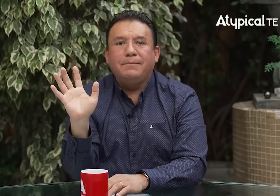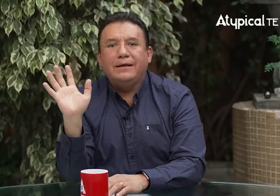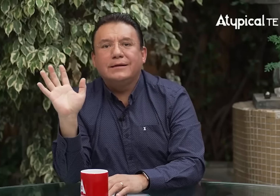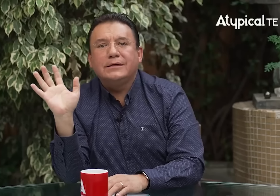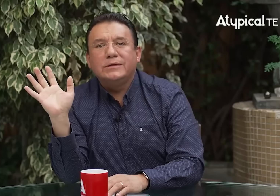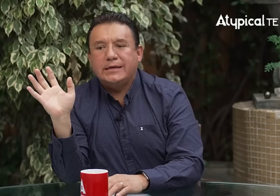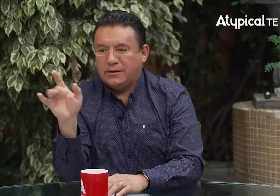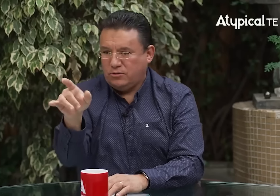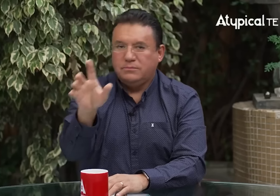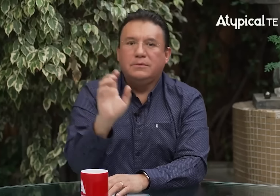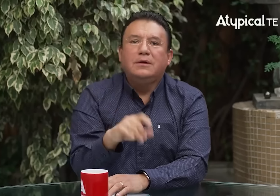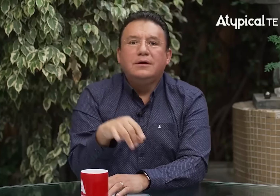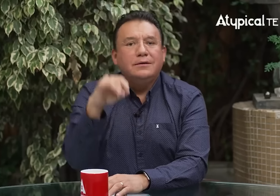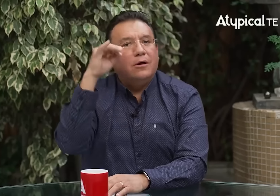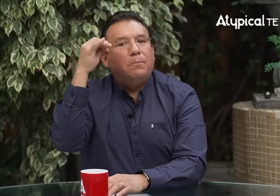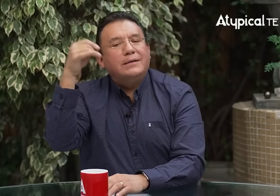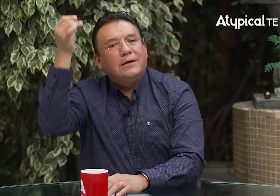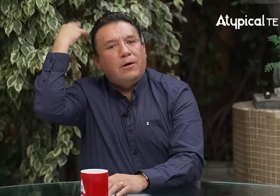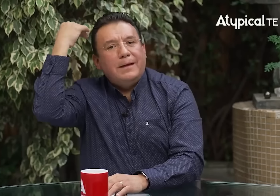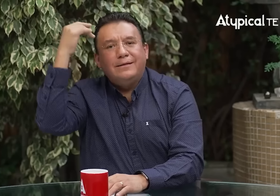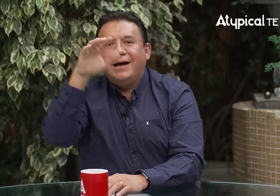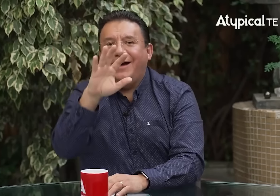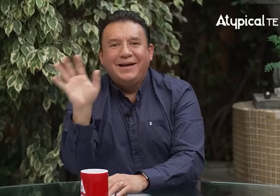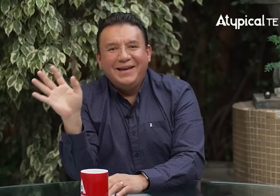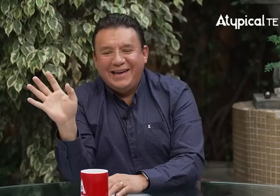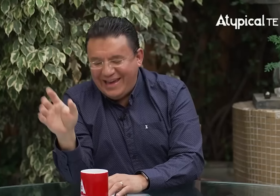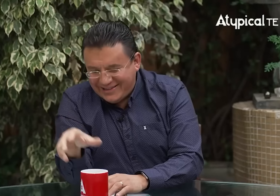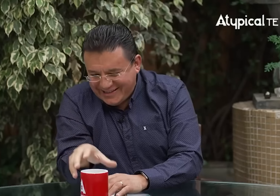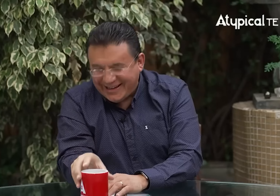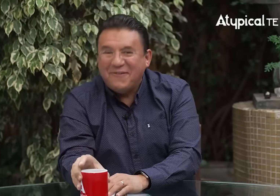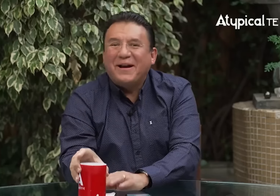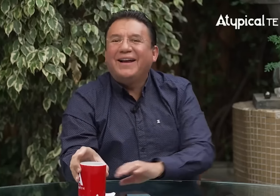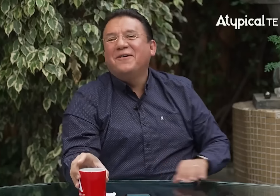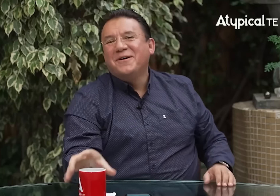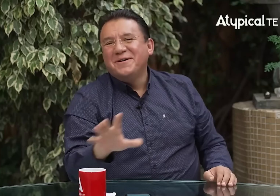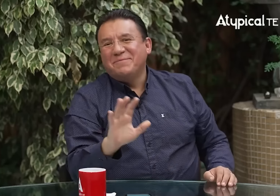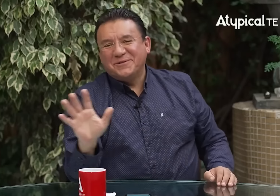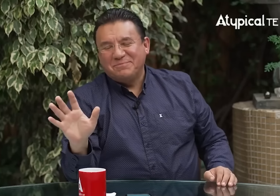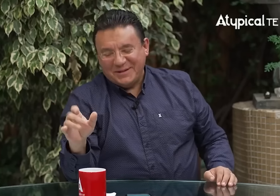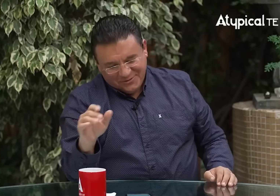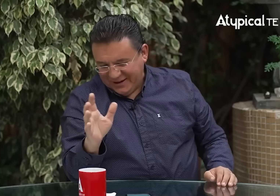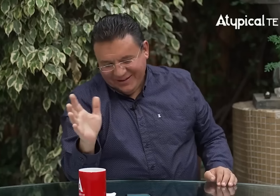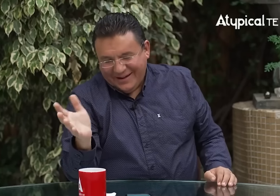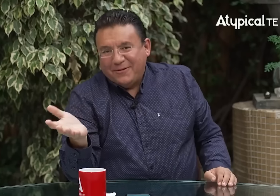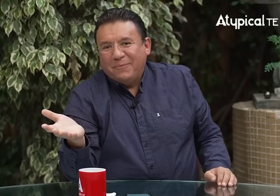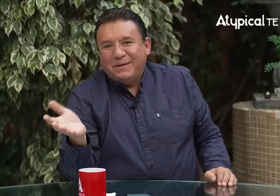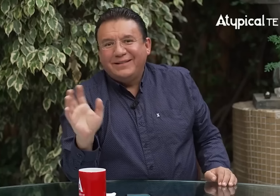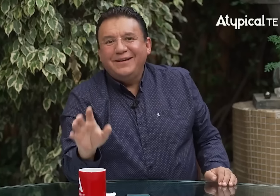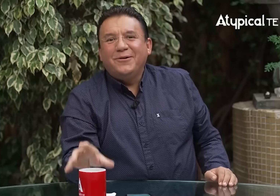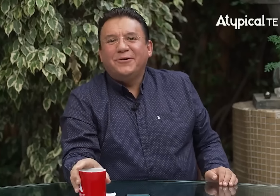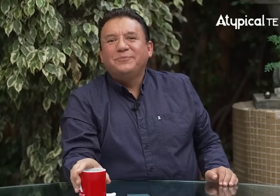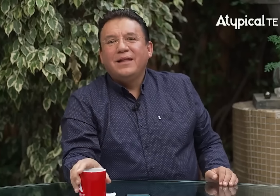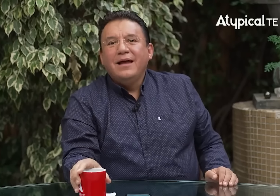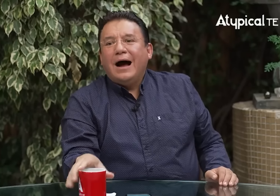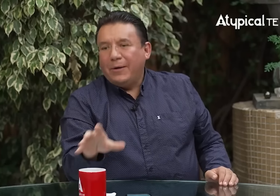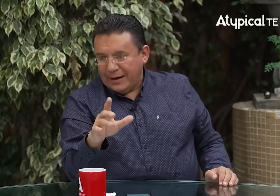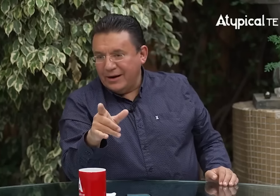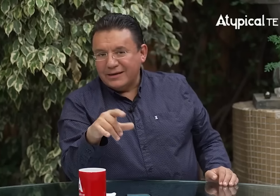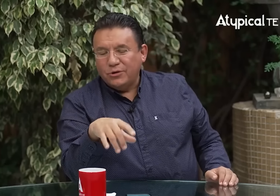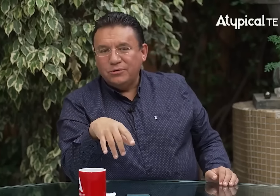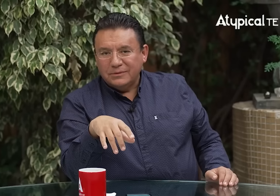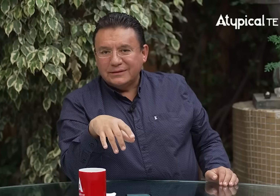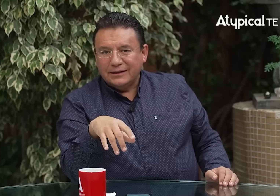alguien me diga si no es cierto. Se lo pasa, lo avienta y así se cura, ¿no? Por supuesto, y hay que compartirlo, ¿no?